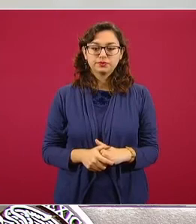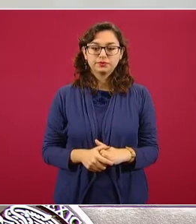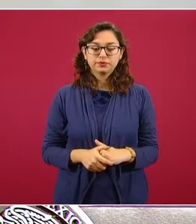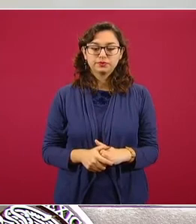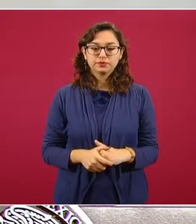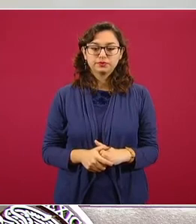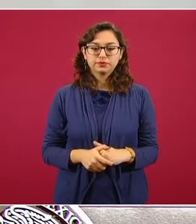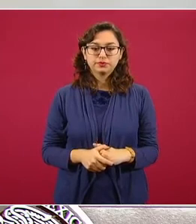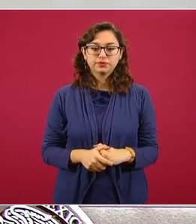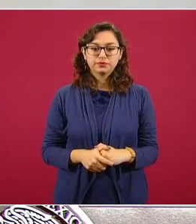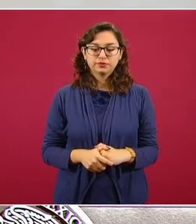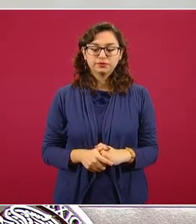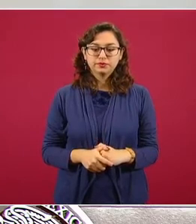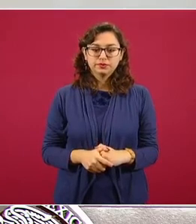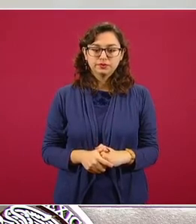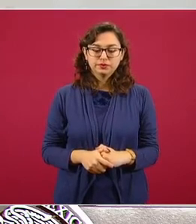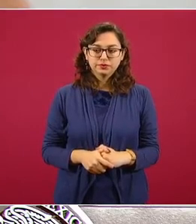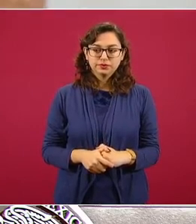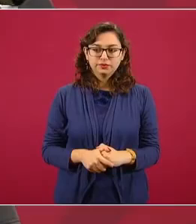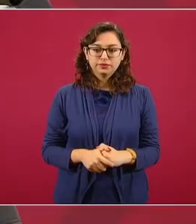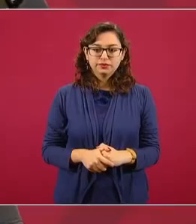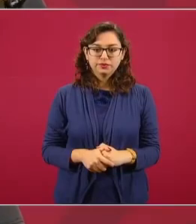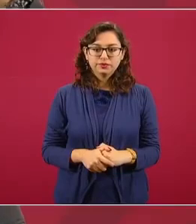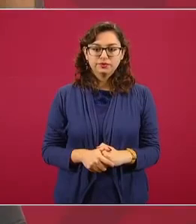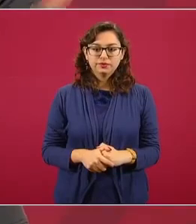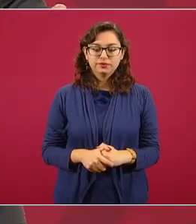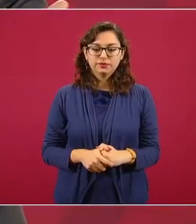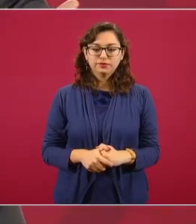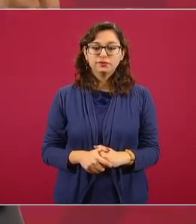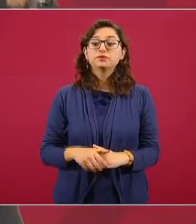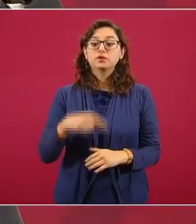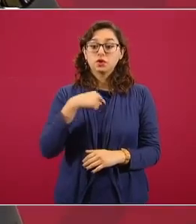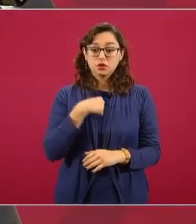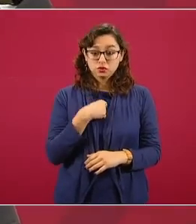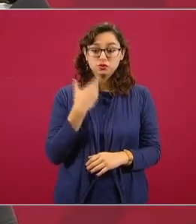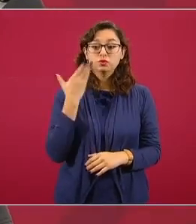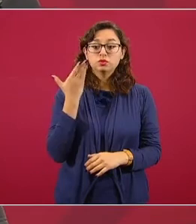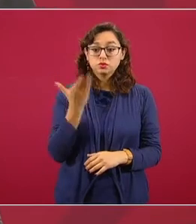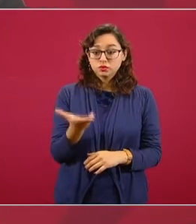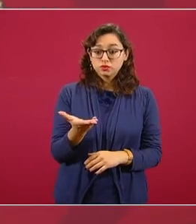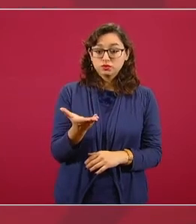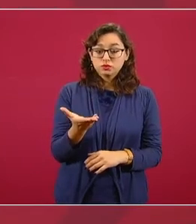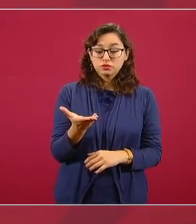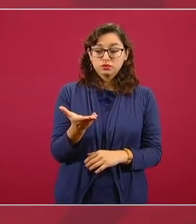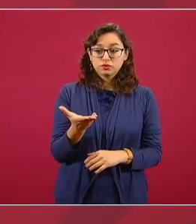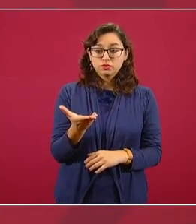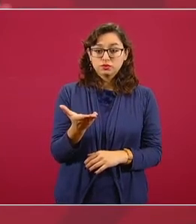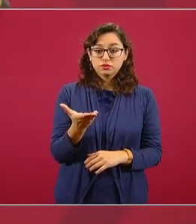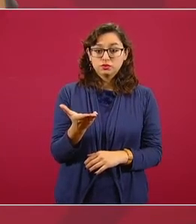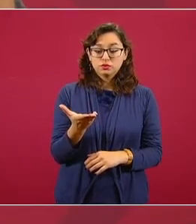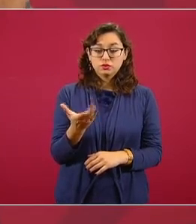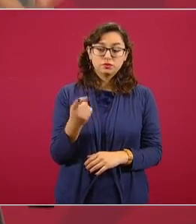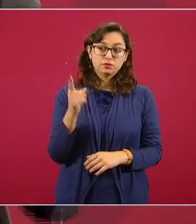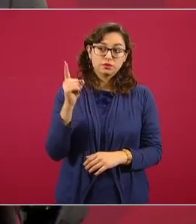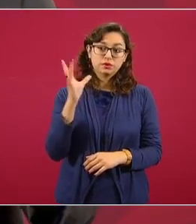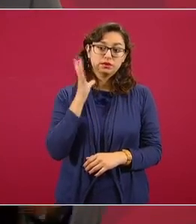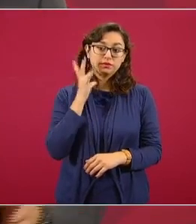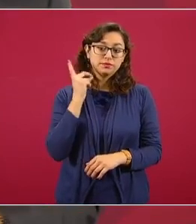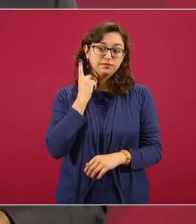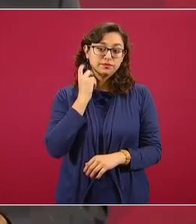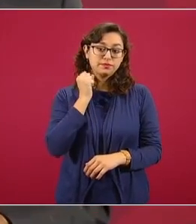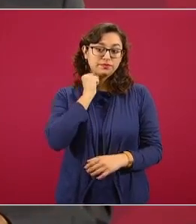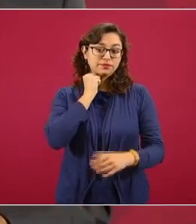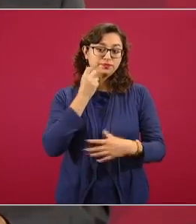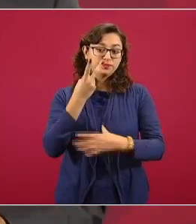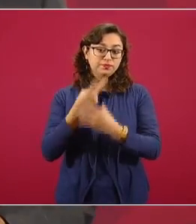sobre este caso. De ahí que yo solicité al Congreso